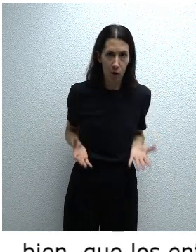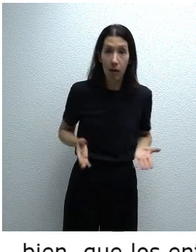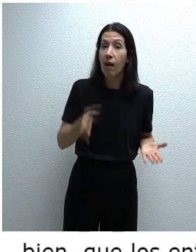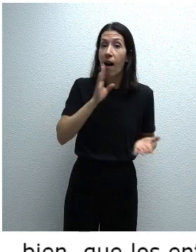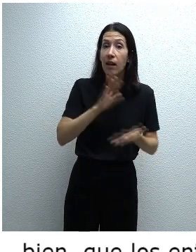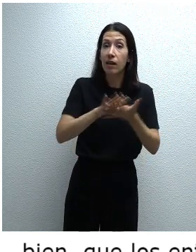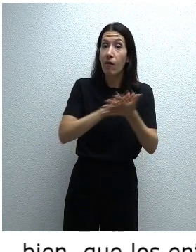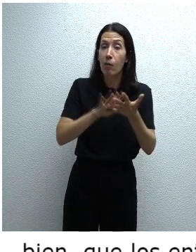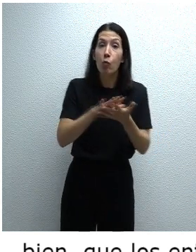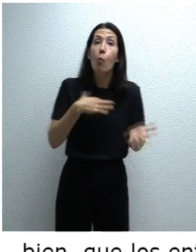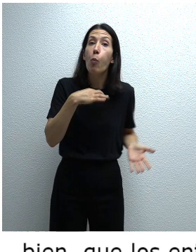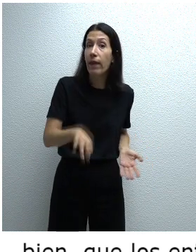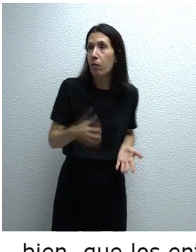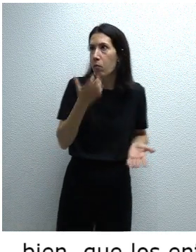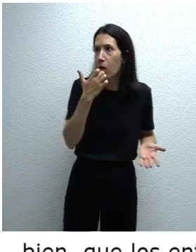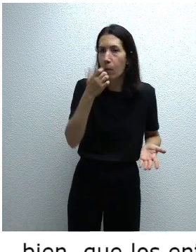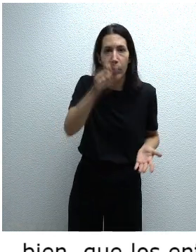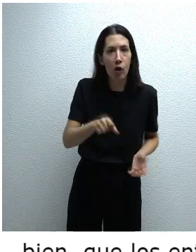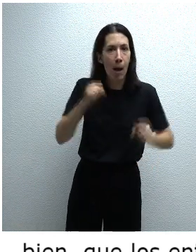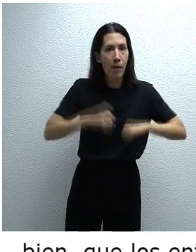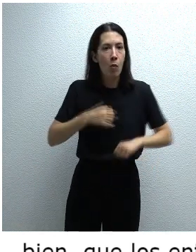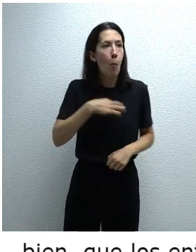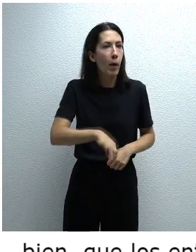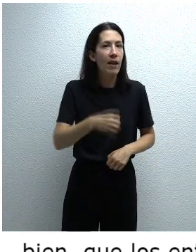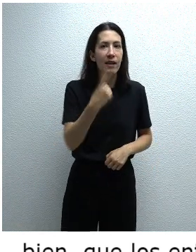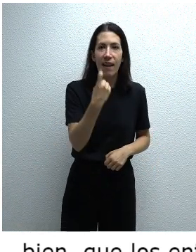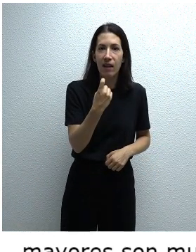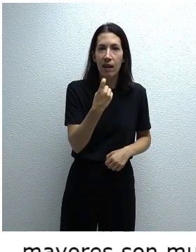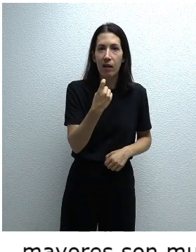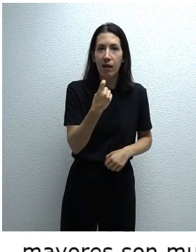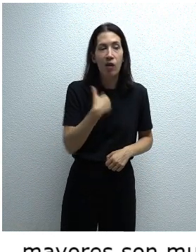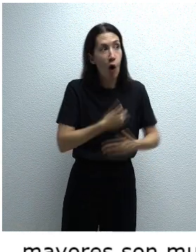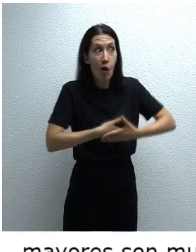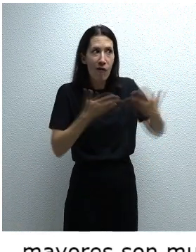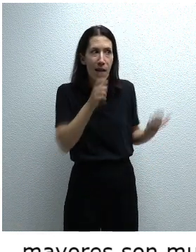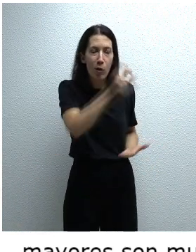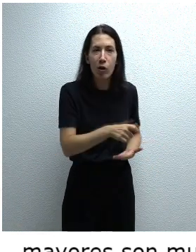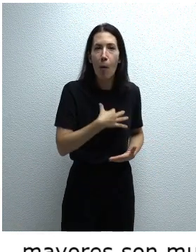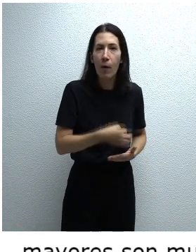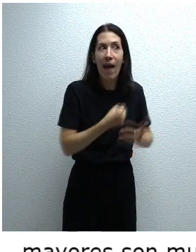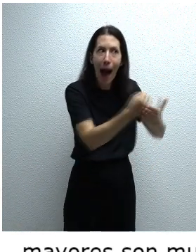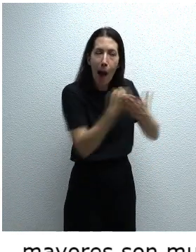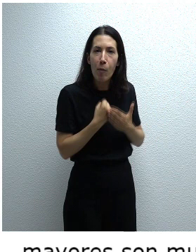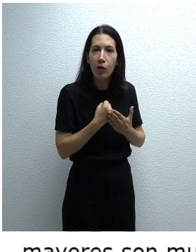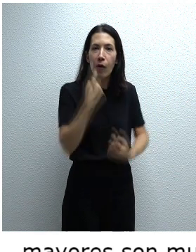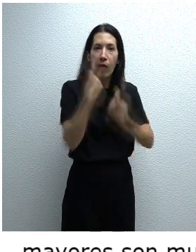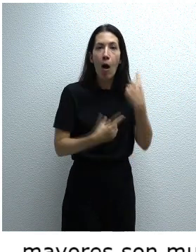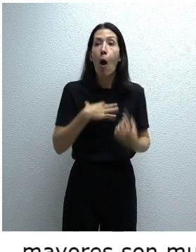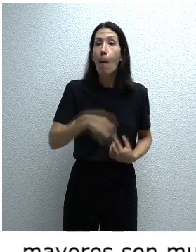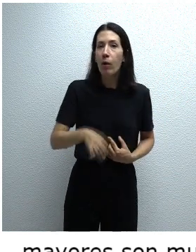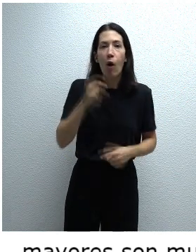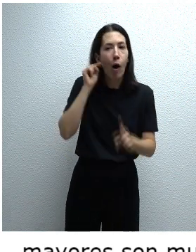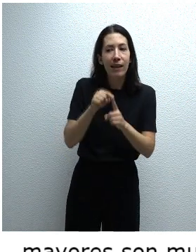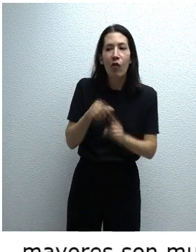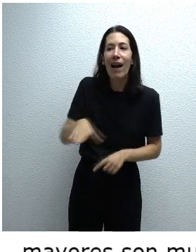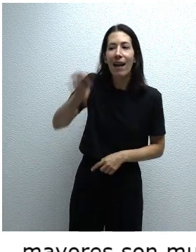decíamos antes, pues puede ser simplemente una persona de la que tú tienes confianza, puede ser que te den más tiempo para entender